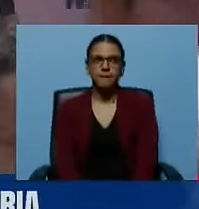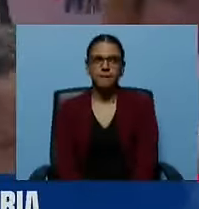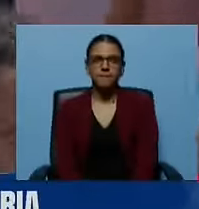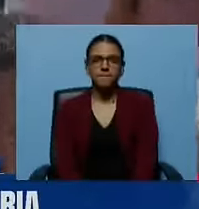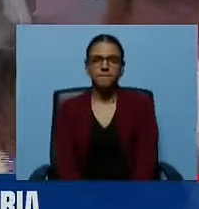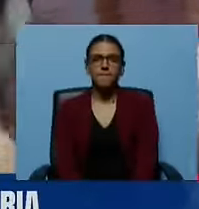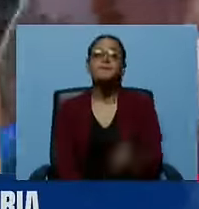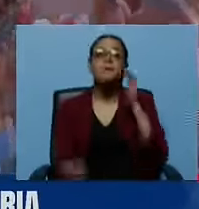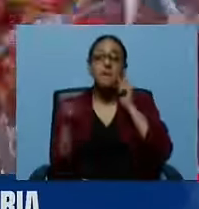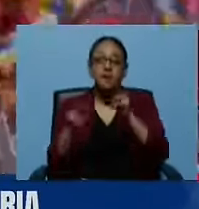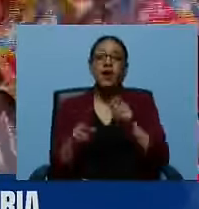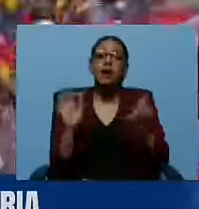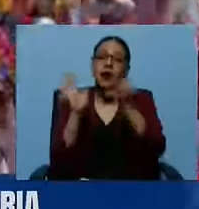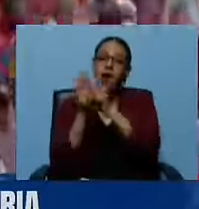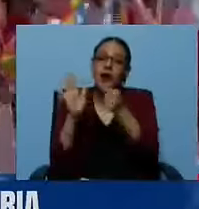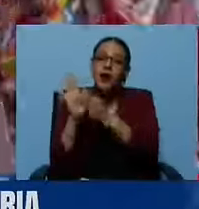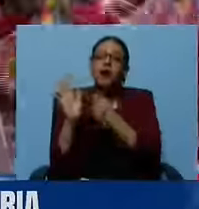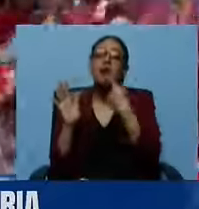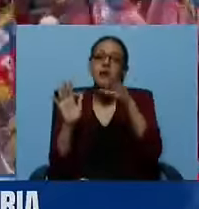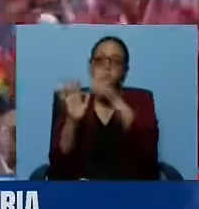¡Como manda la Constitución!